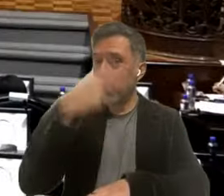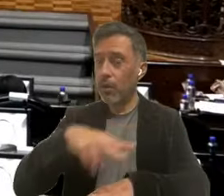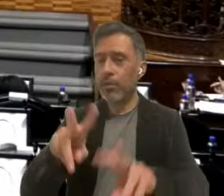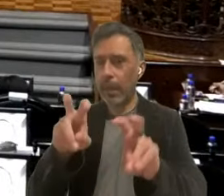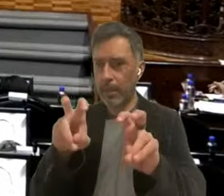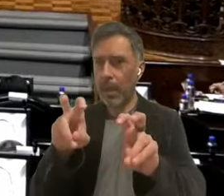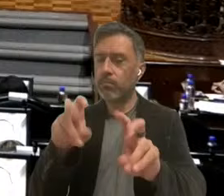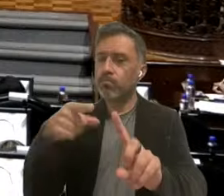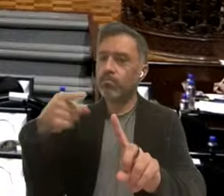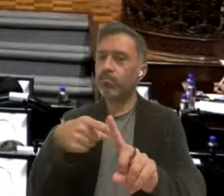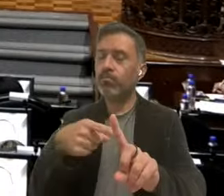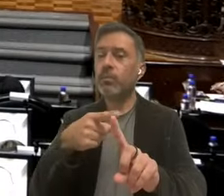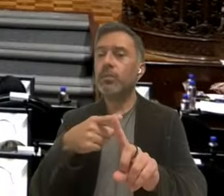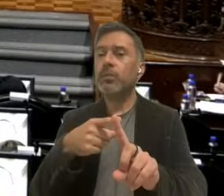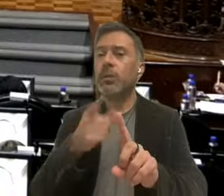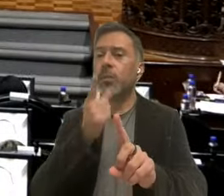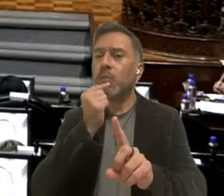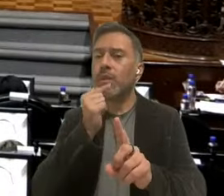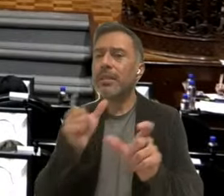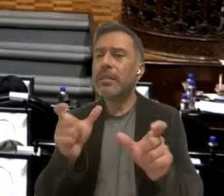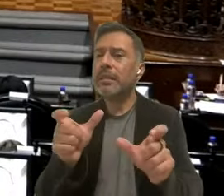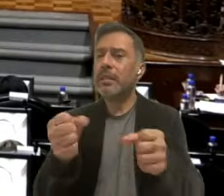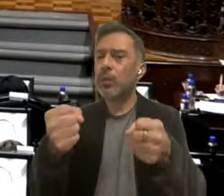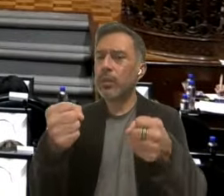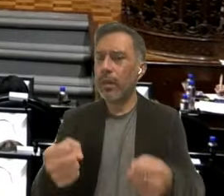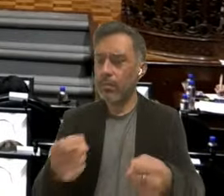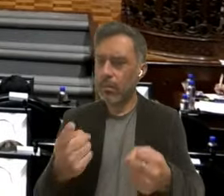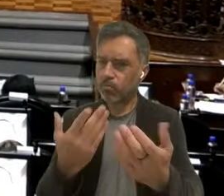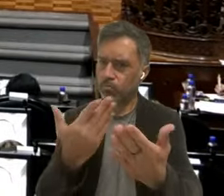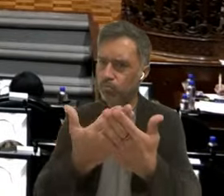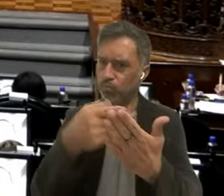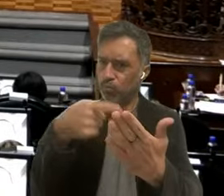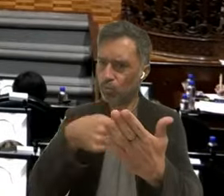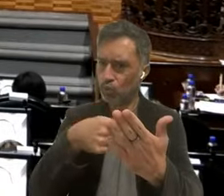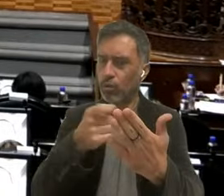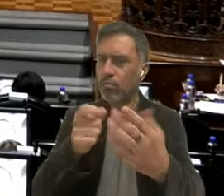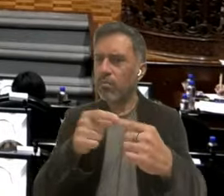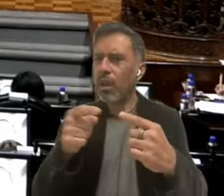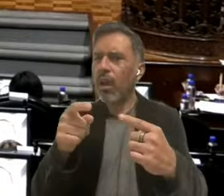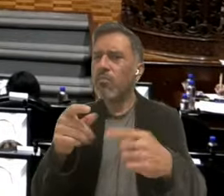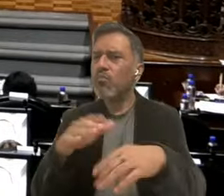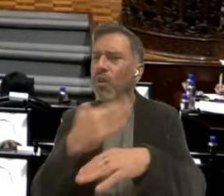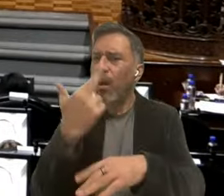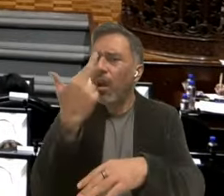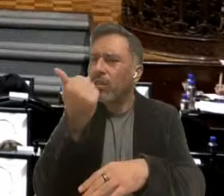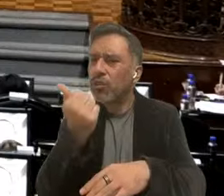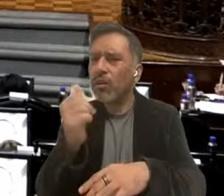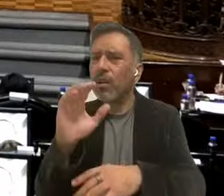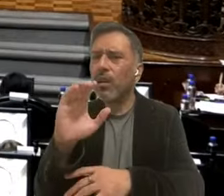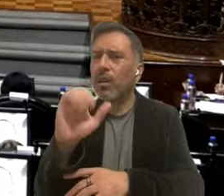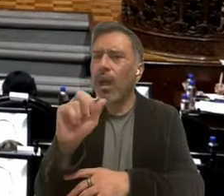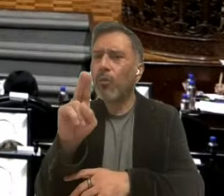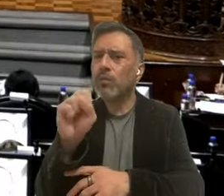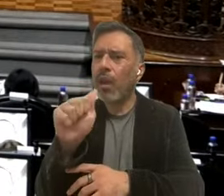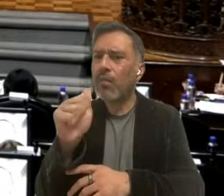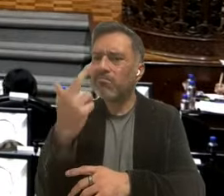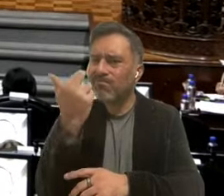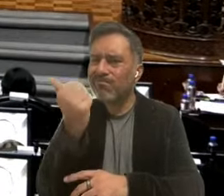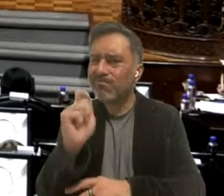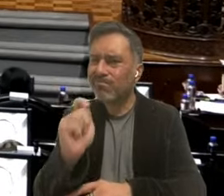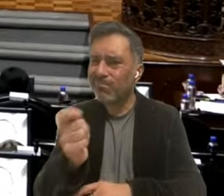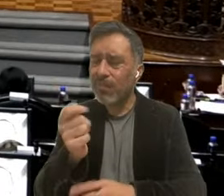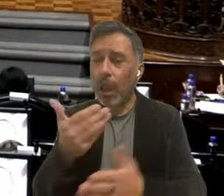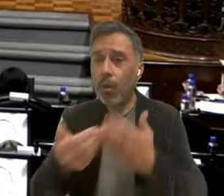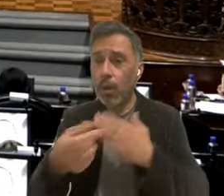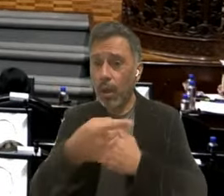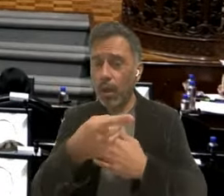sus ejes refiere a la atención de las causas. En este sentido, ¿cuáles son los principales programas en materia de prevención